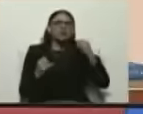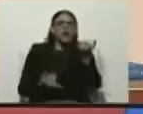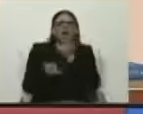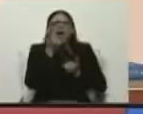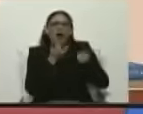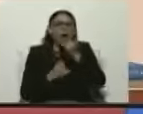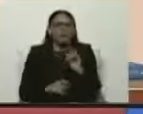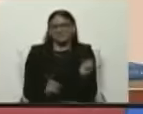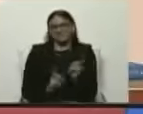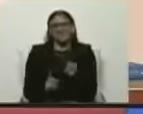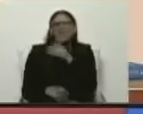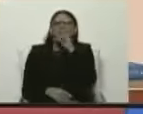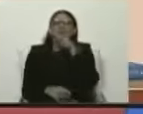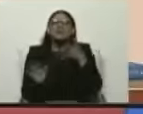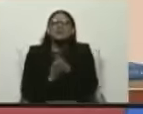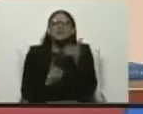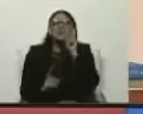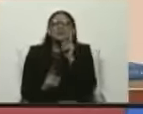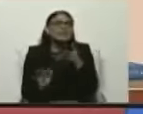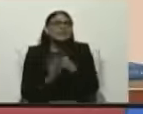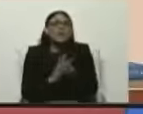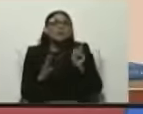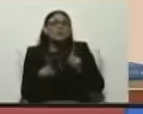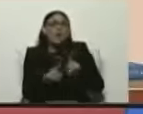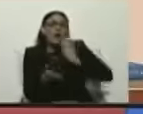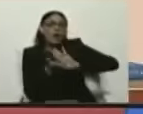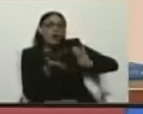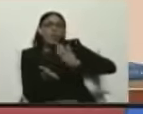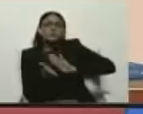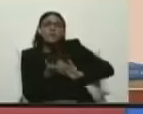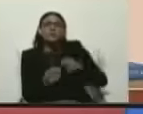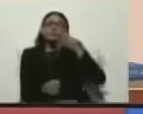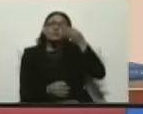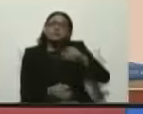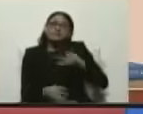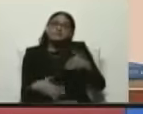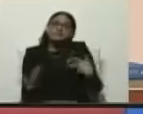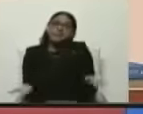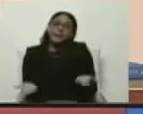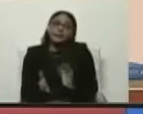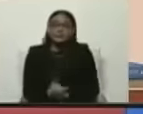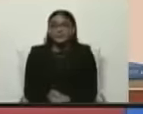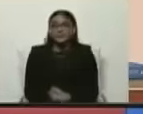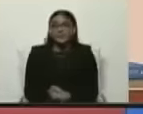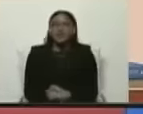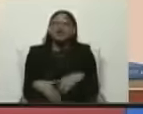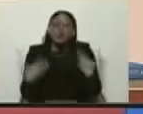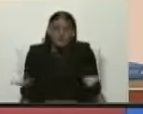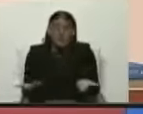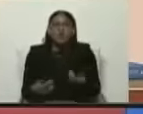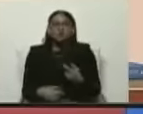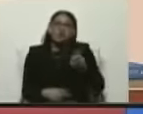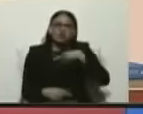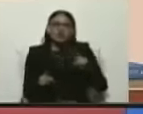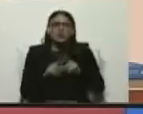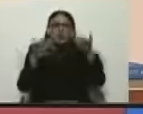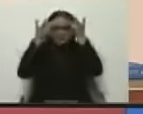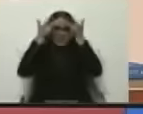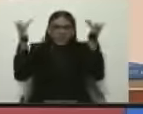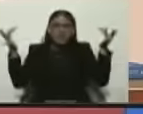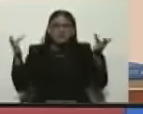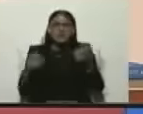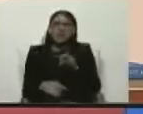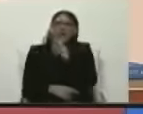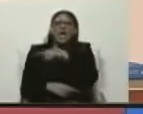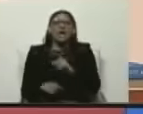ellos se agarran de lo más absurdo que se pueden agarrar. Por eso ellos, por ser muy tan inteligentes, no fueron al simulacro